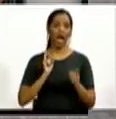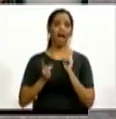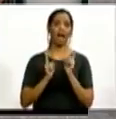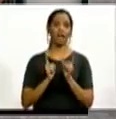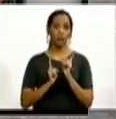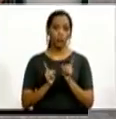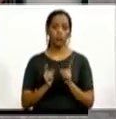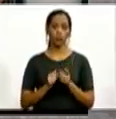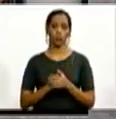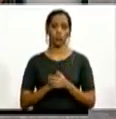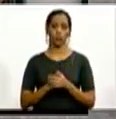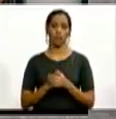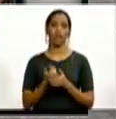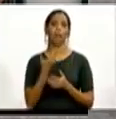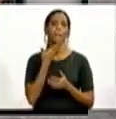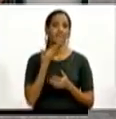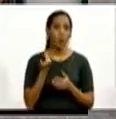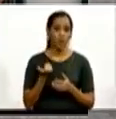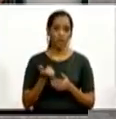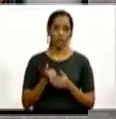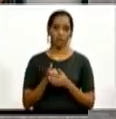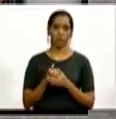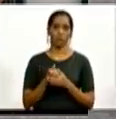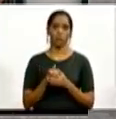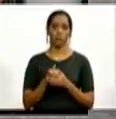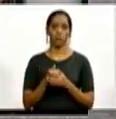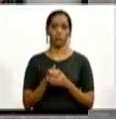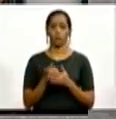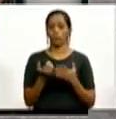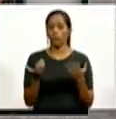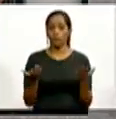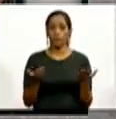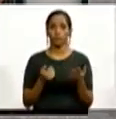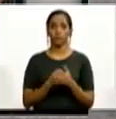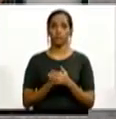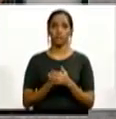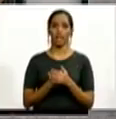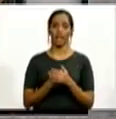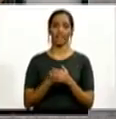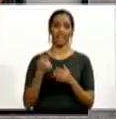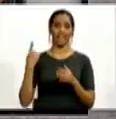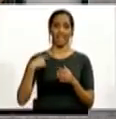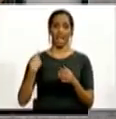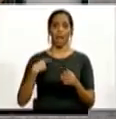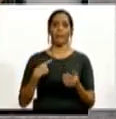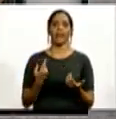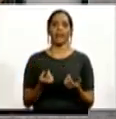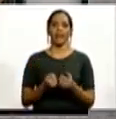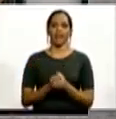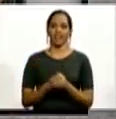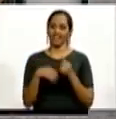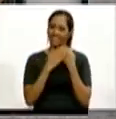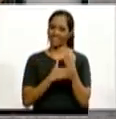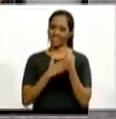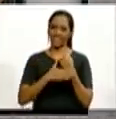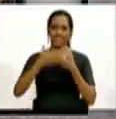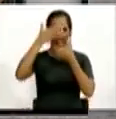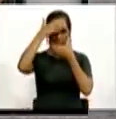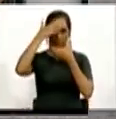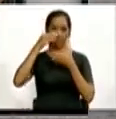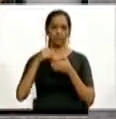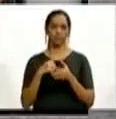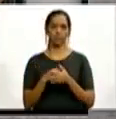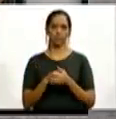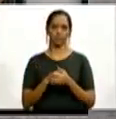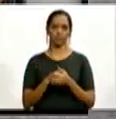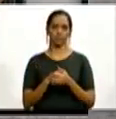leve mejoría por el complejo este de que terminas adorando a quien te secuestra, no me recuerdo ahorita de